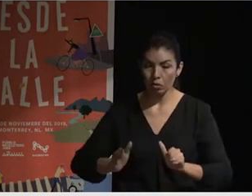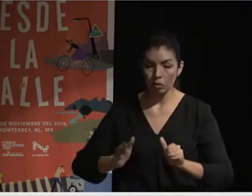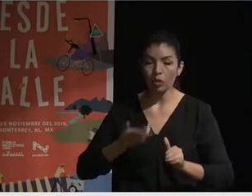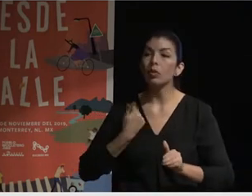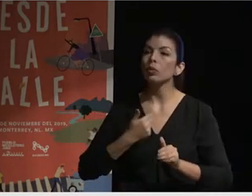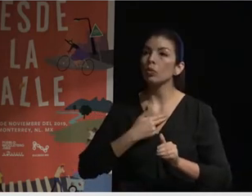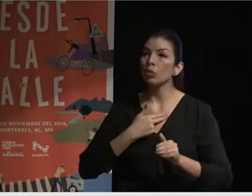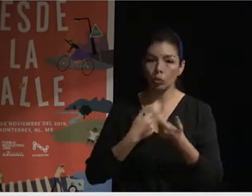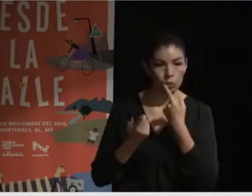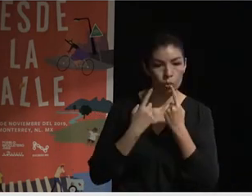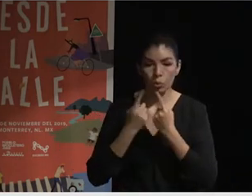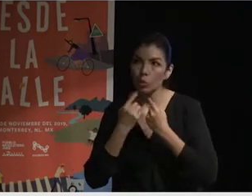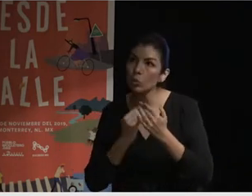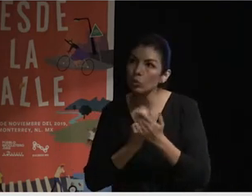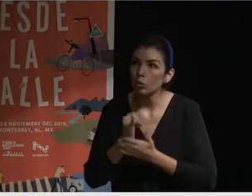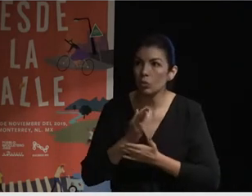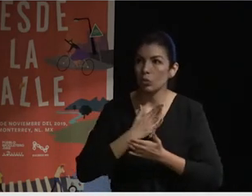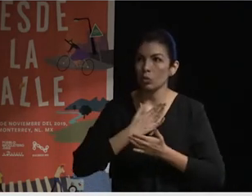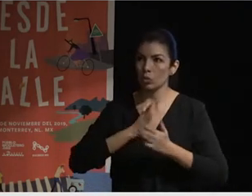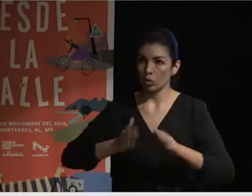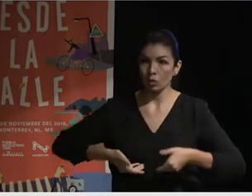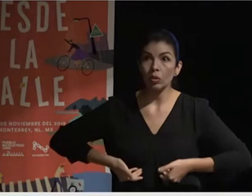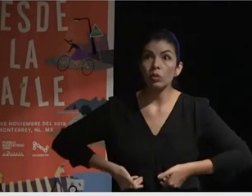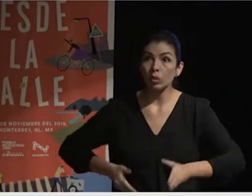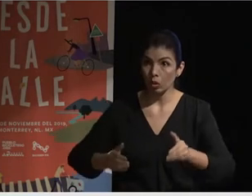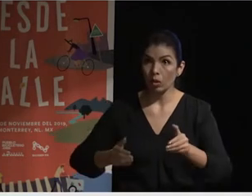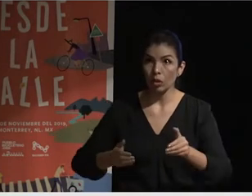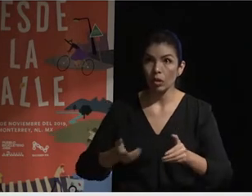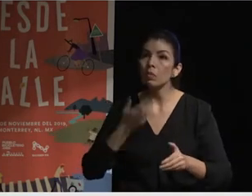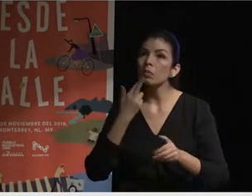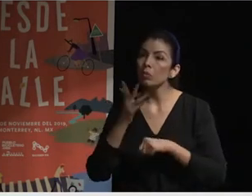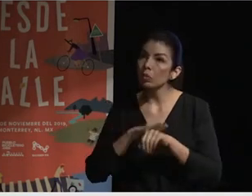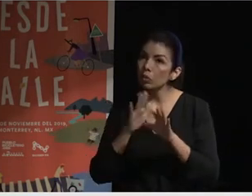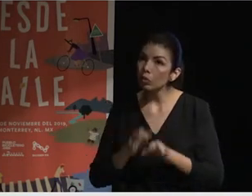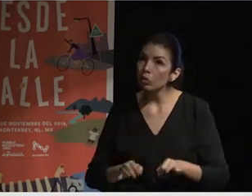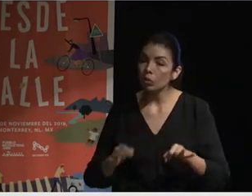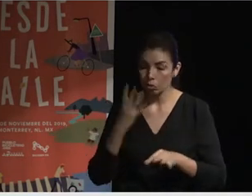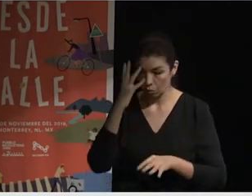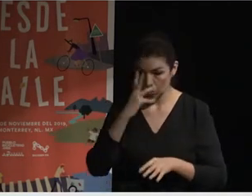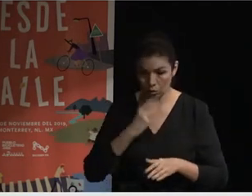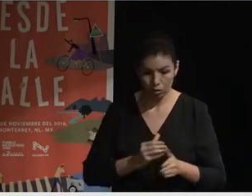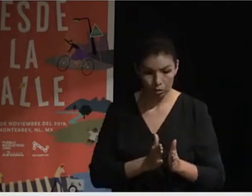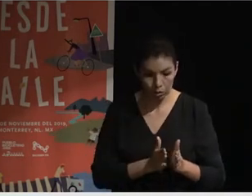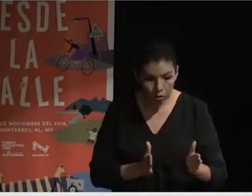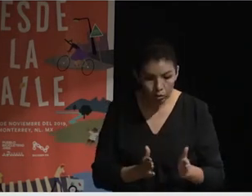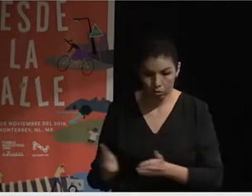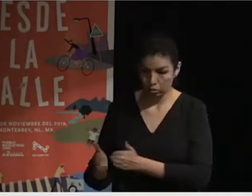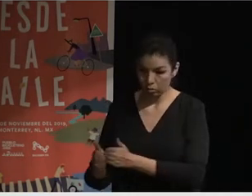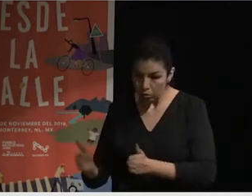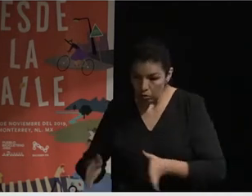peatonal y de repente en menos de un año empezó a subir la renta. Y tuvimos una reunión como de 60 personas,